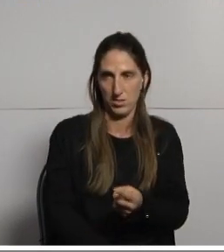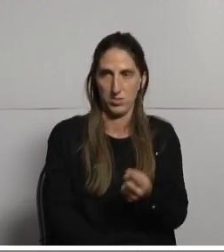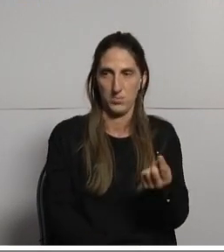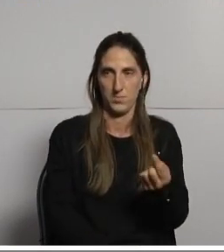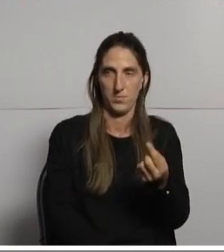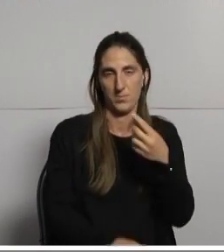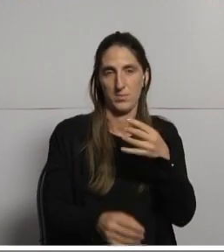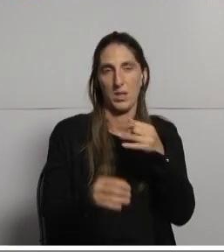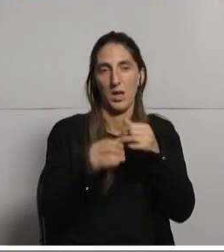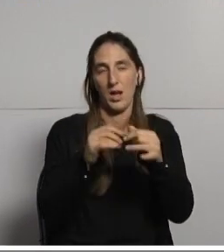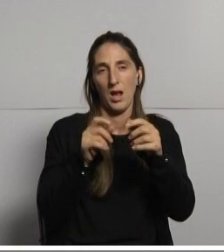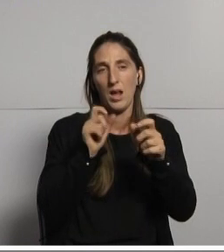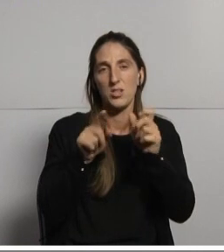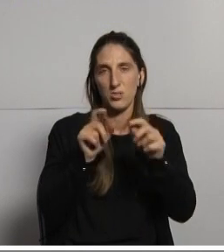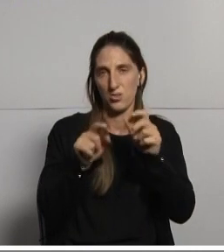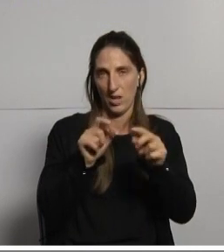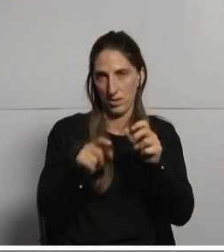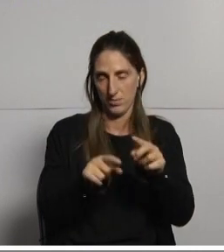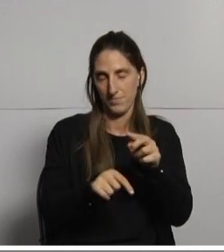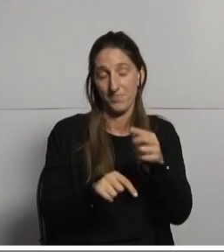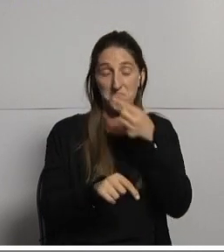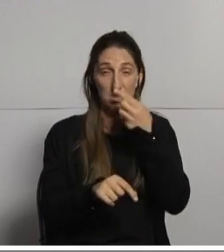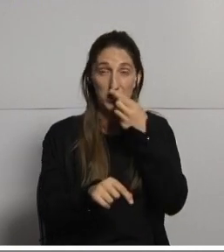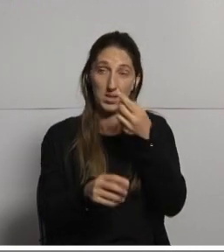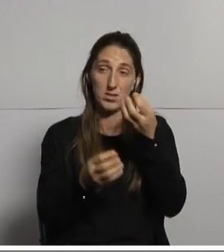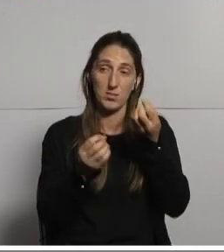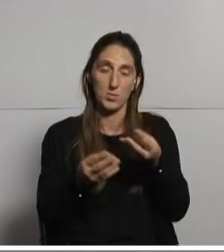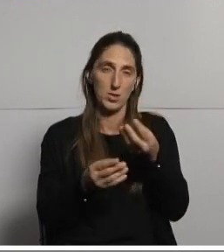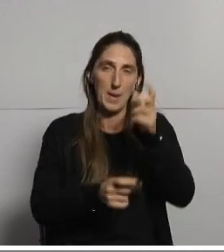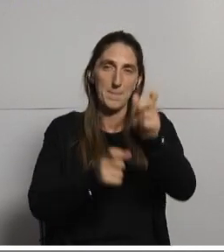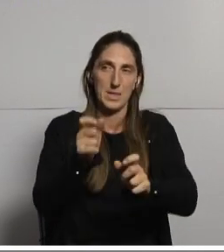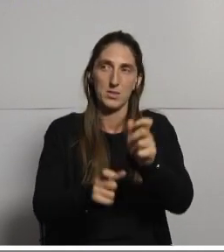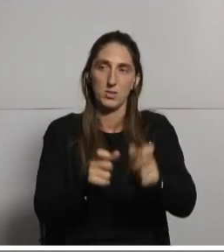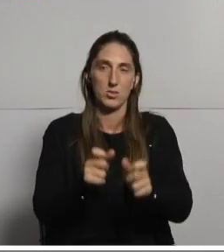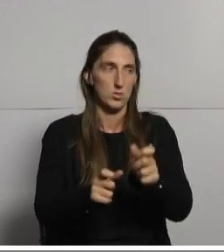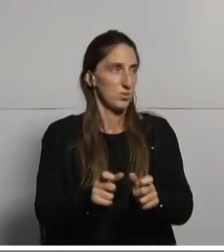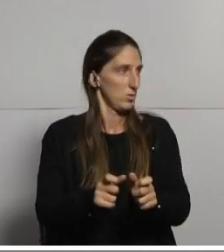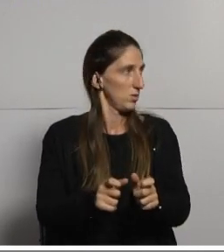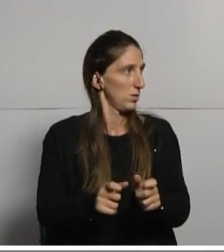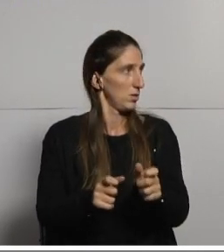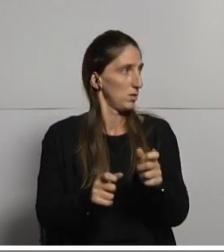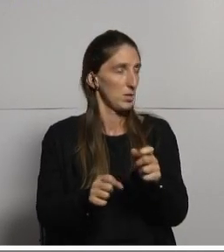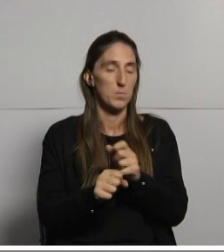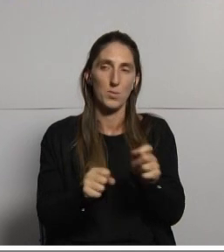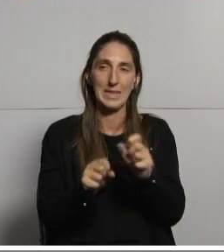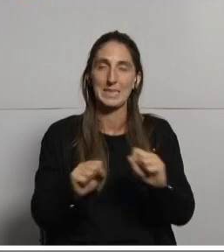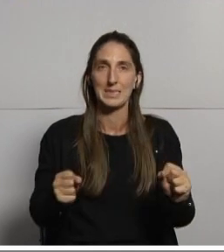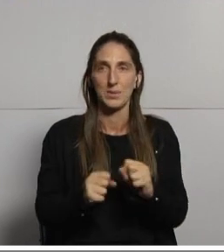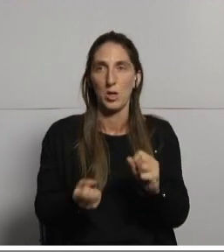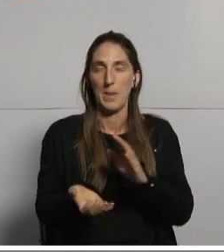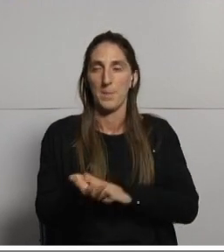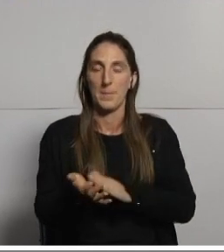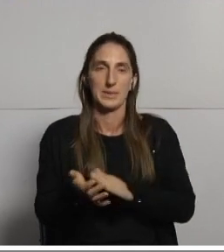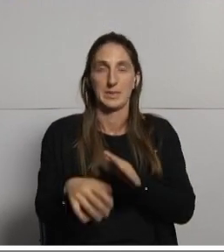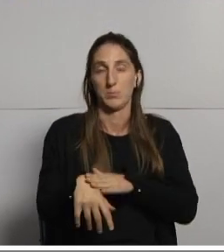chatbot. Entonces me resultó de lo más interesante porque vieron que la gente se pone nerviosa en tiempos de pandemia y se